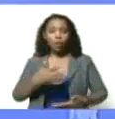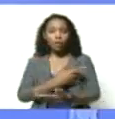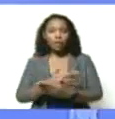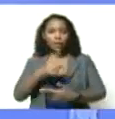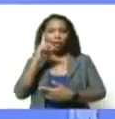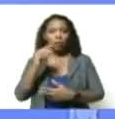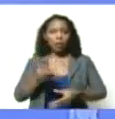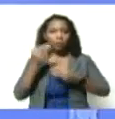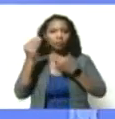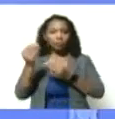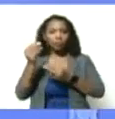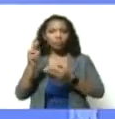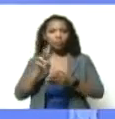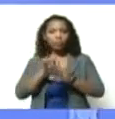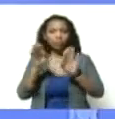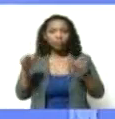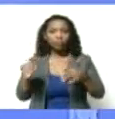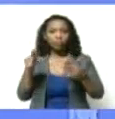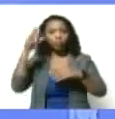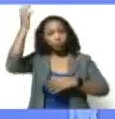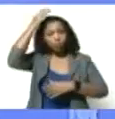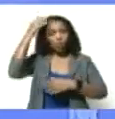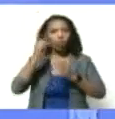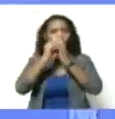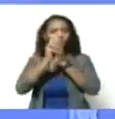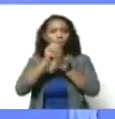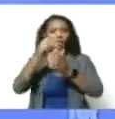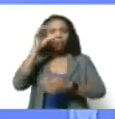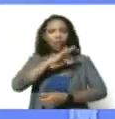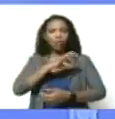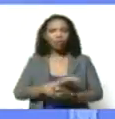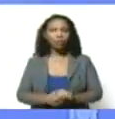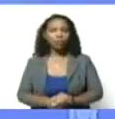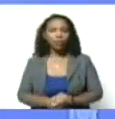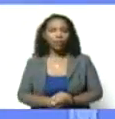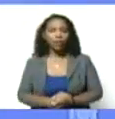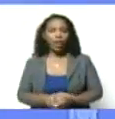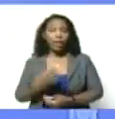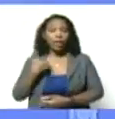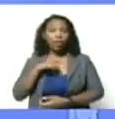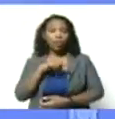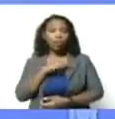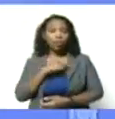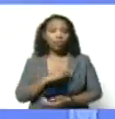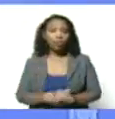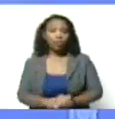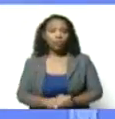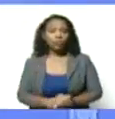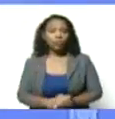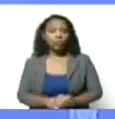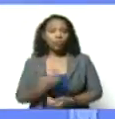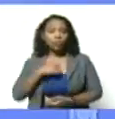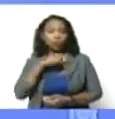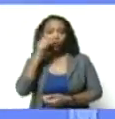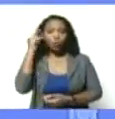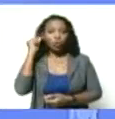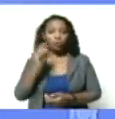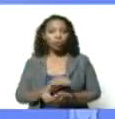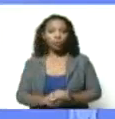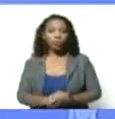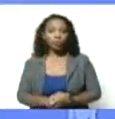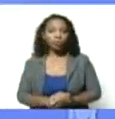también admitirlo en la mesa de tu reino, roguemos al Señor. Y a nosotros, y a nosotras, hay mujeres